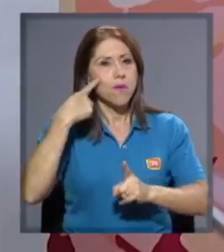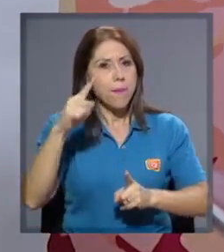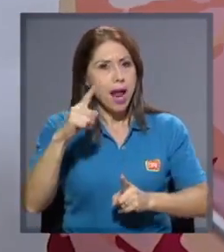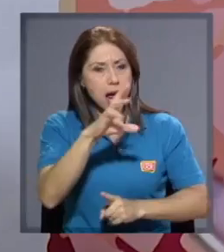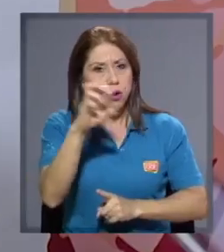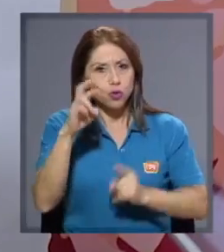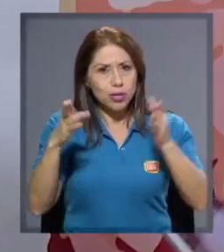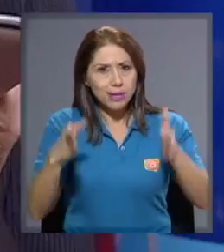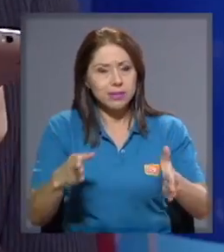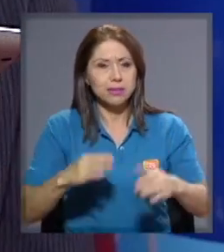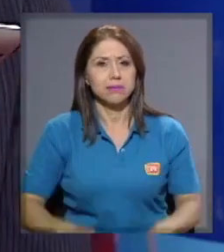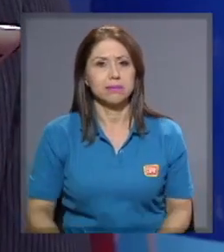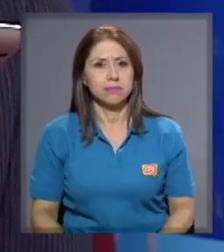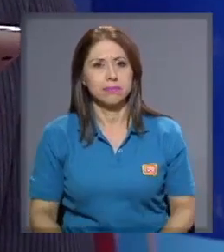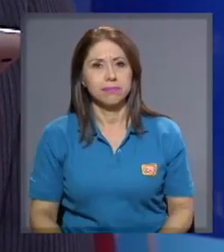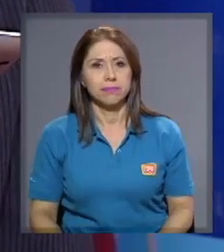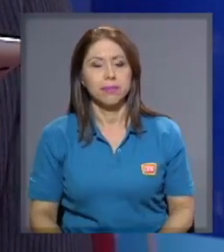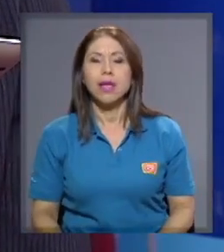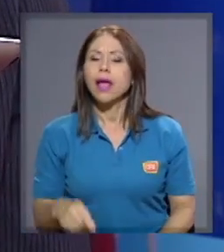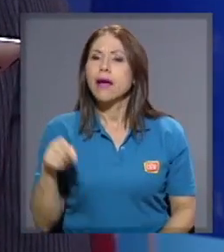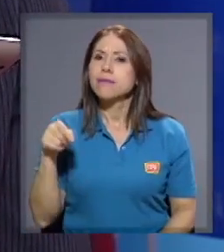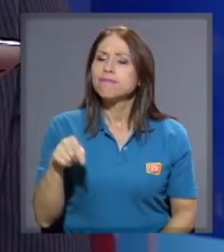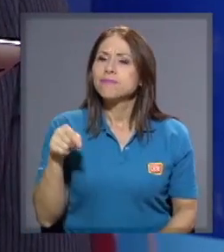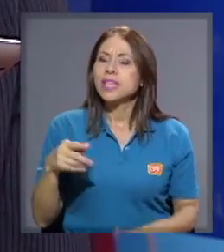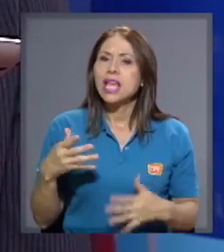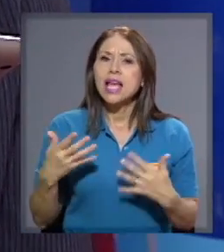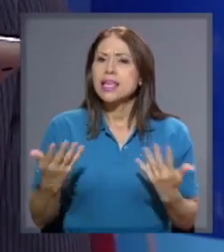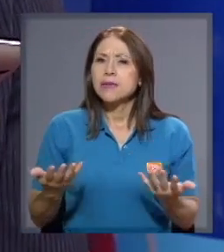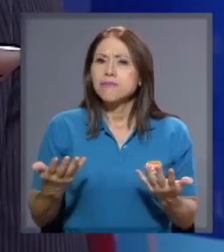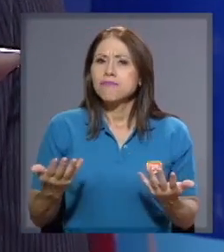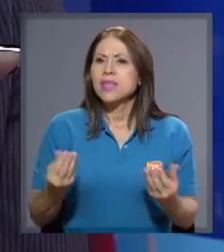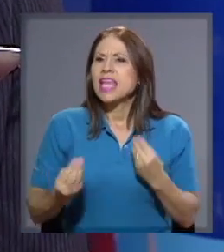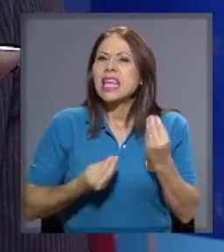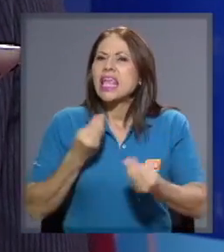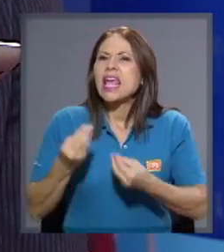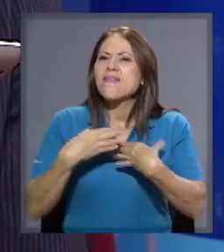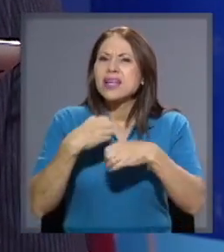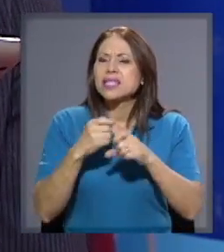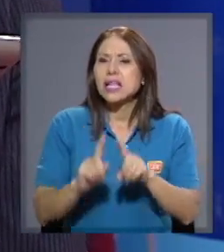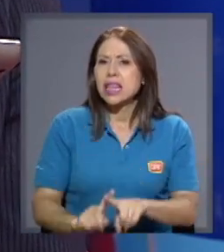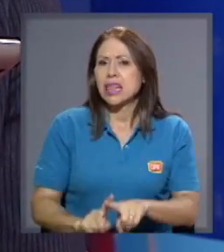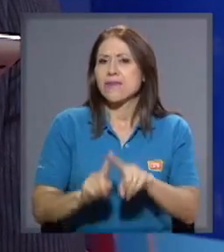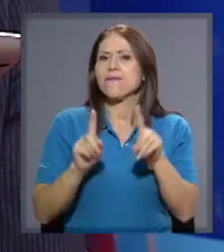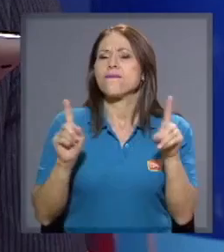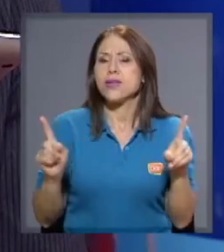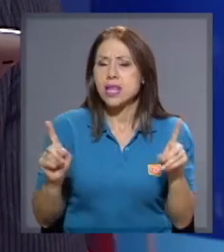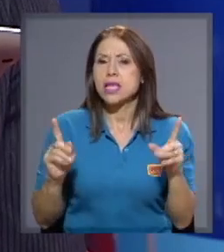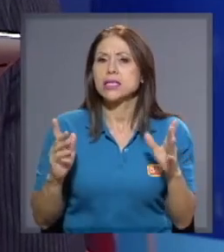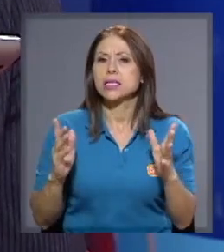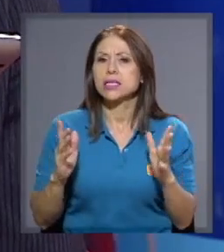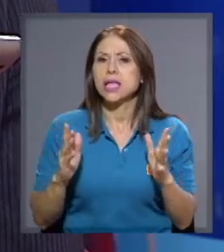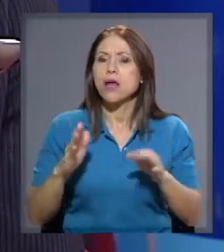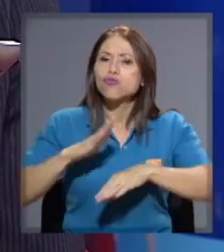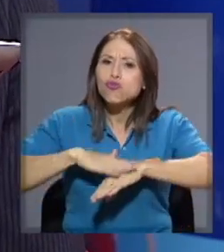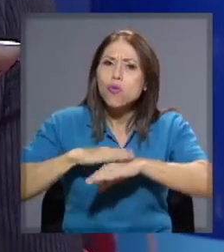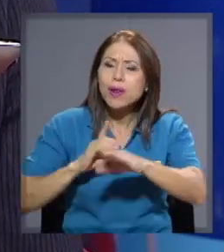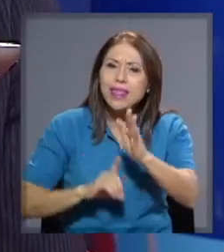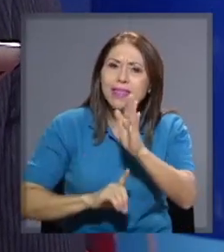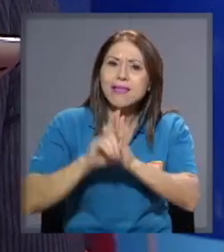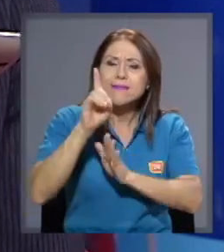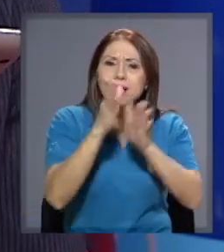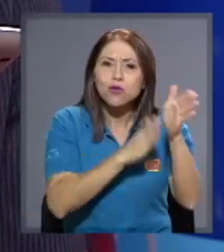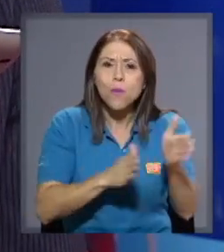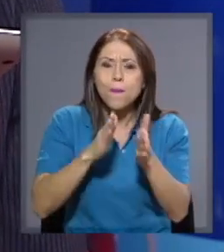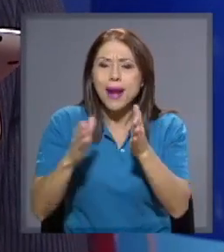costarricenses y aquí que que que va a marcar la diferencia en cuanto al desarrollo del plan